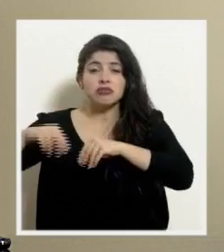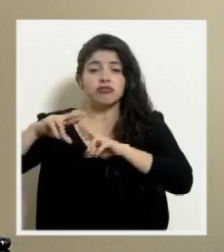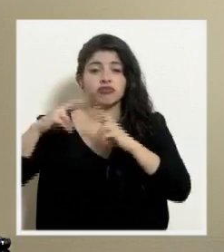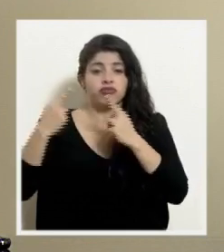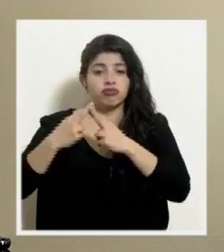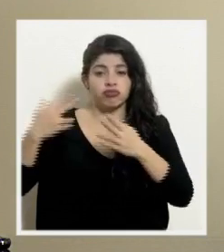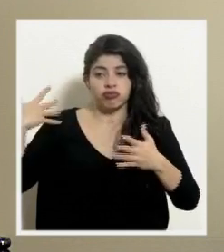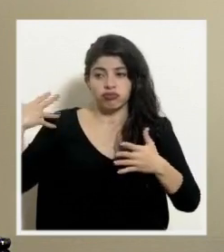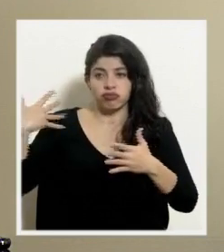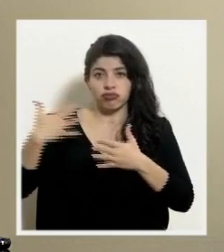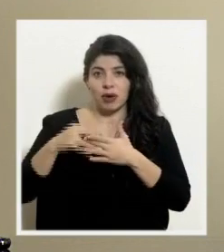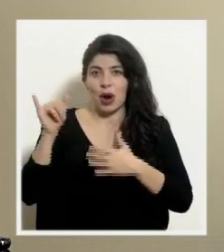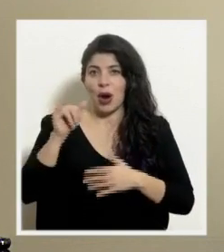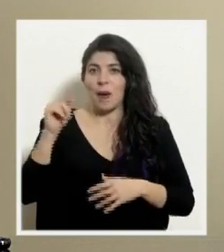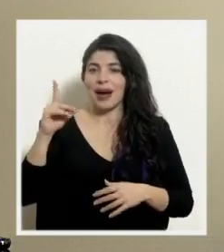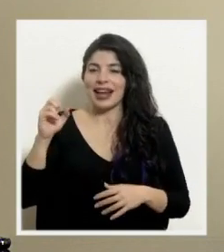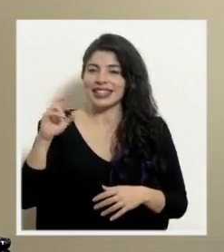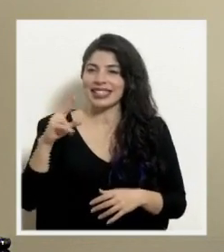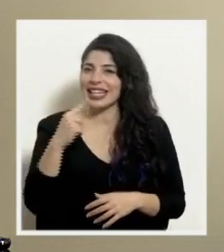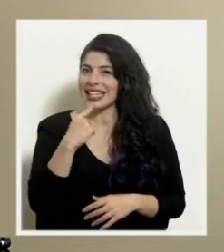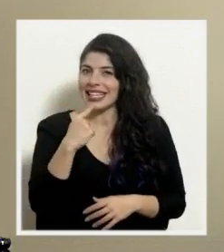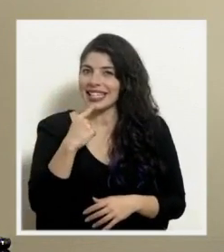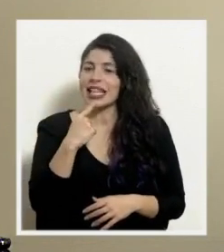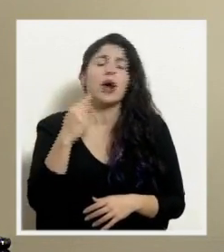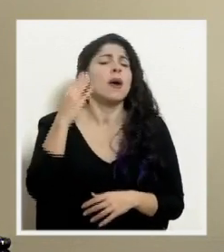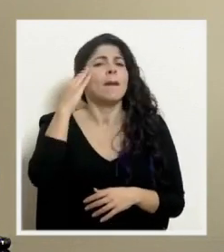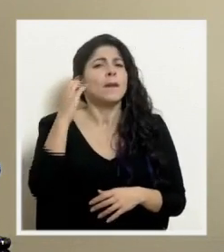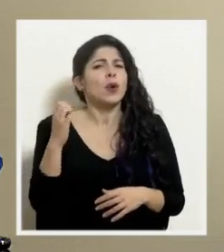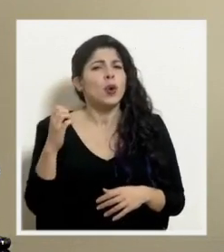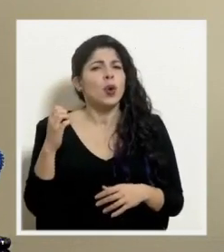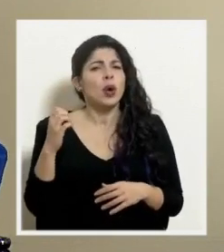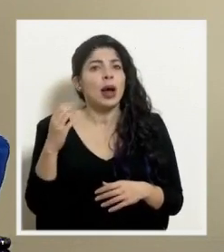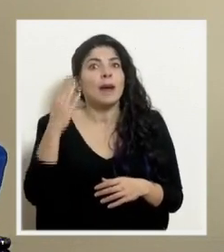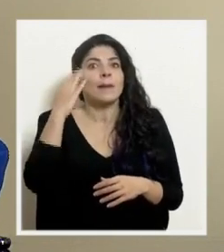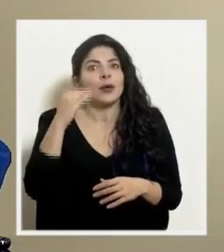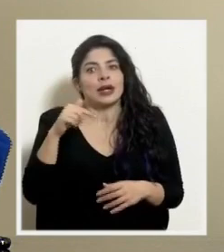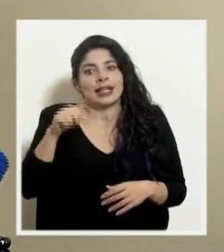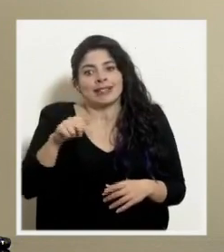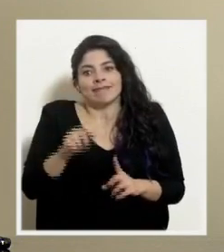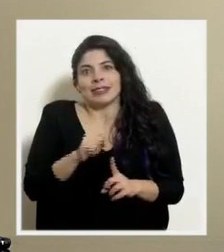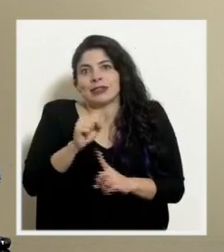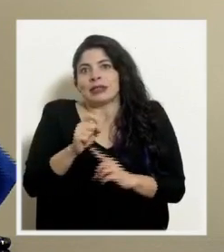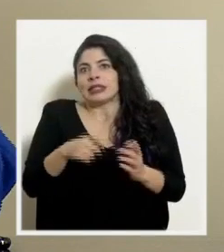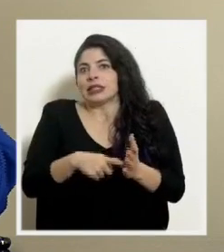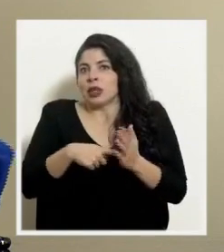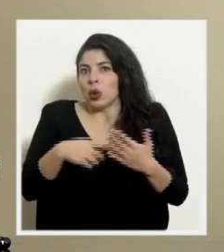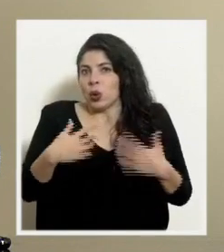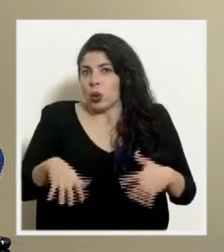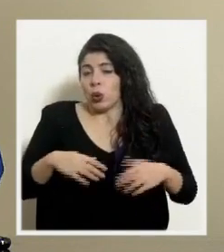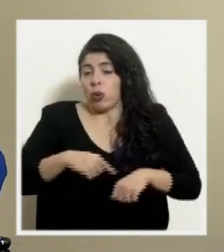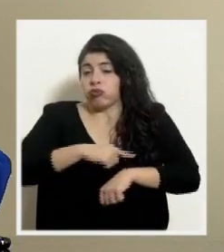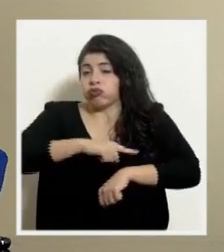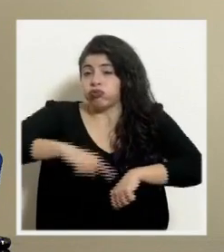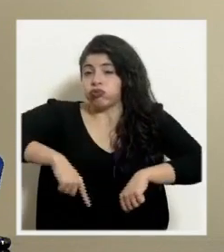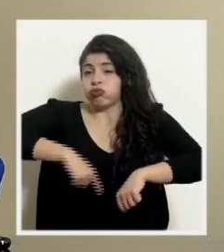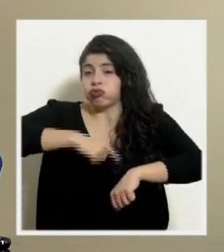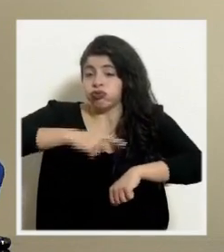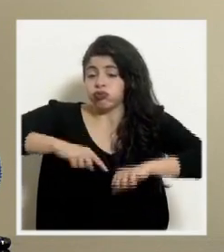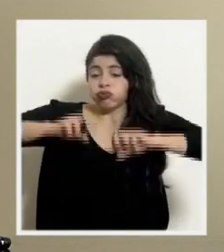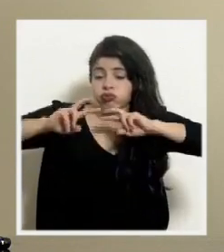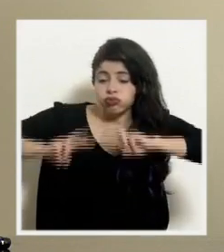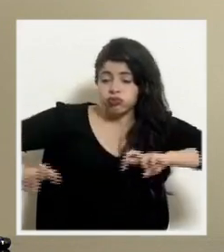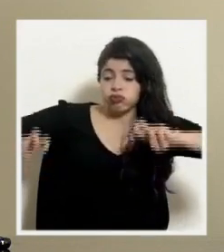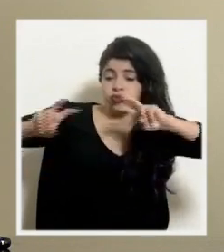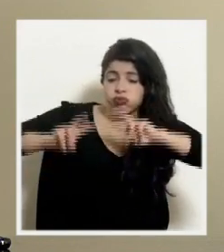lo plantea don Alexander, porque ha requerido dedicación de horas y análisis